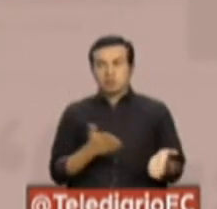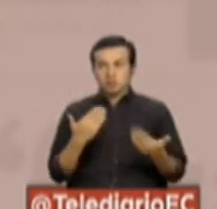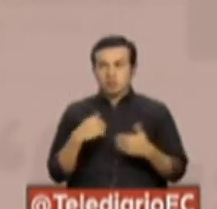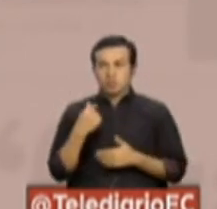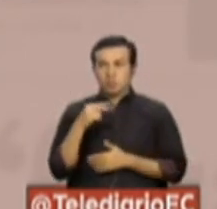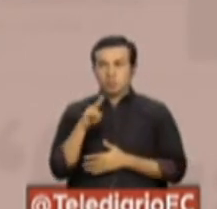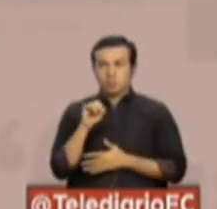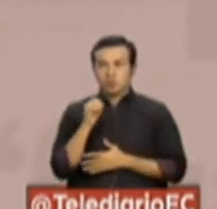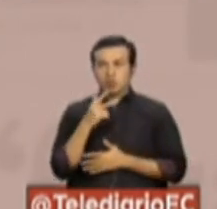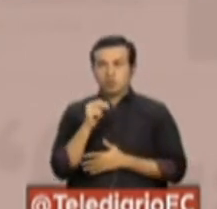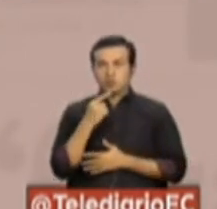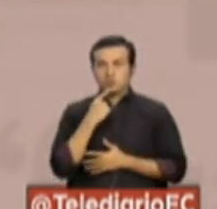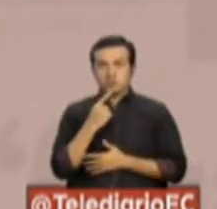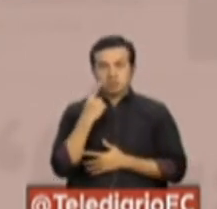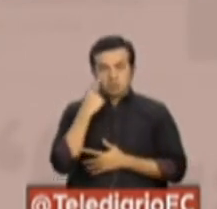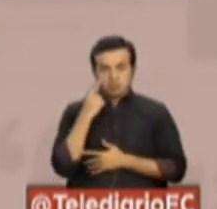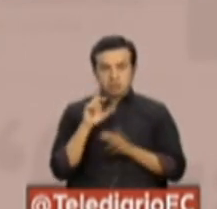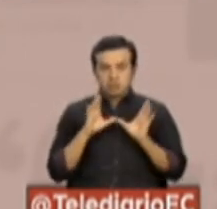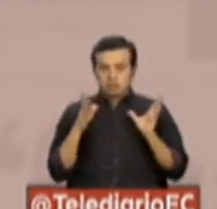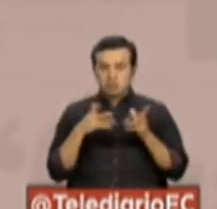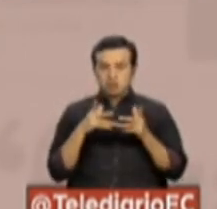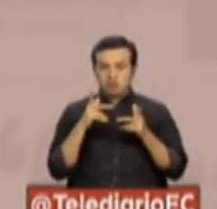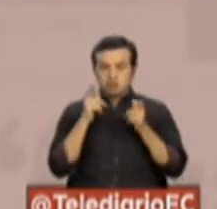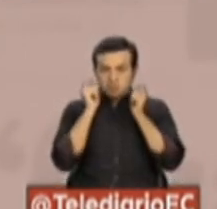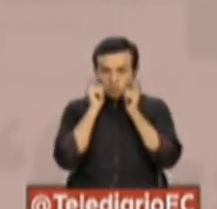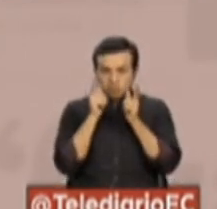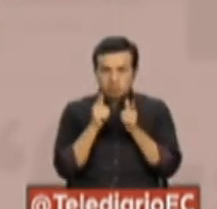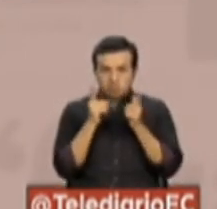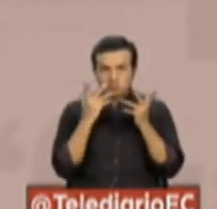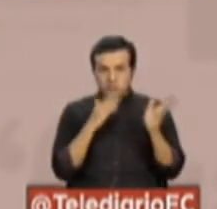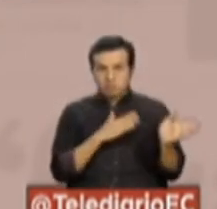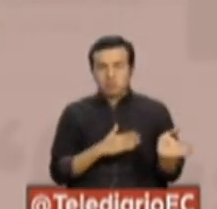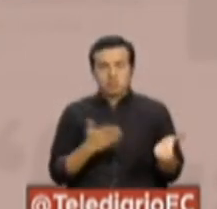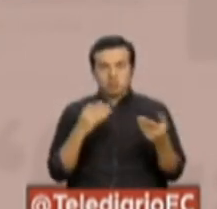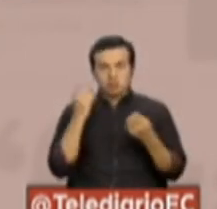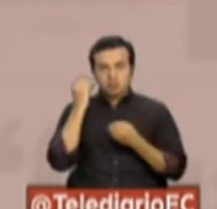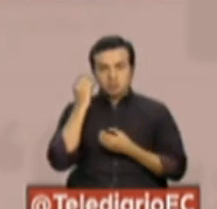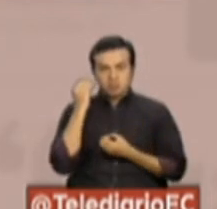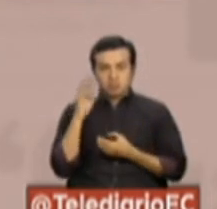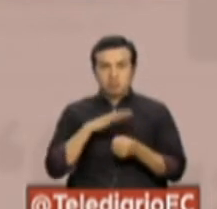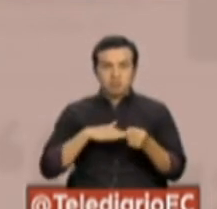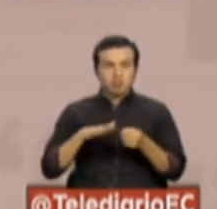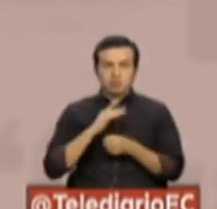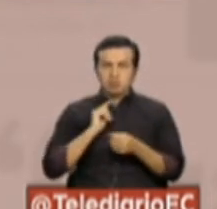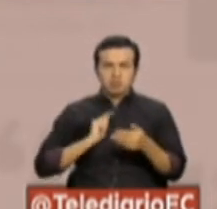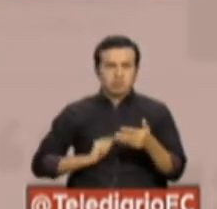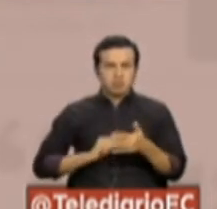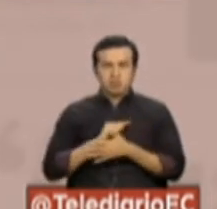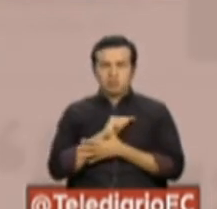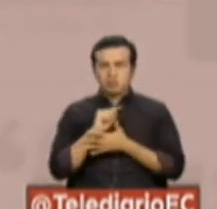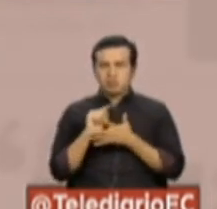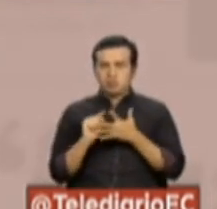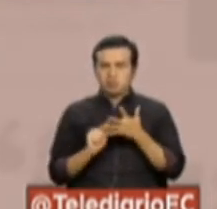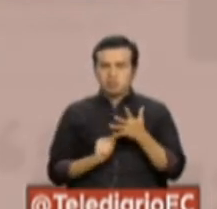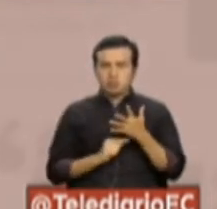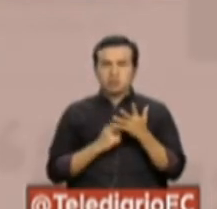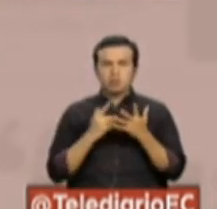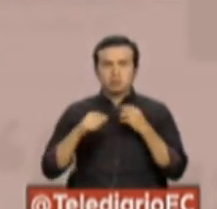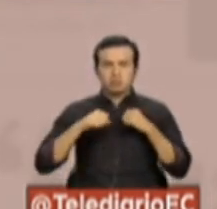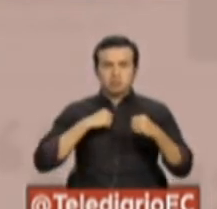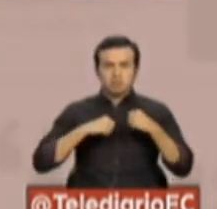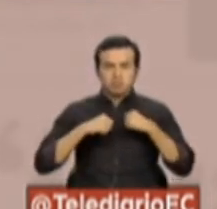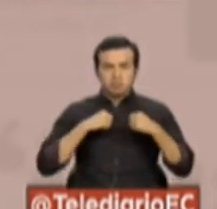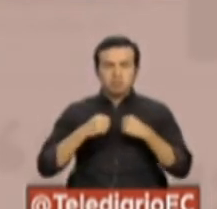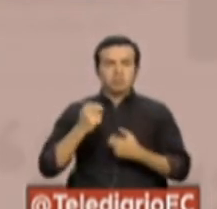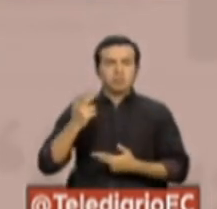alias Huacho, nos dice diario El Telégrafo en esta mañana, y nos trae información en detalle acerca de estos